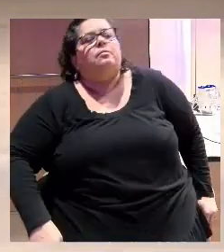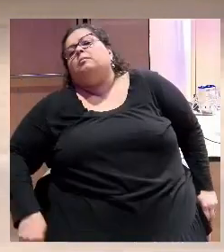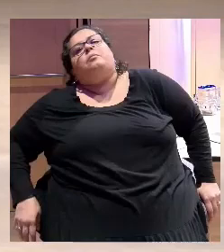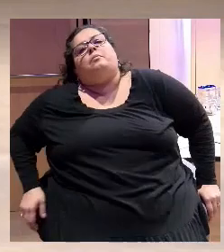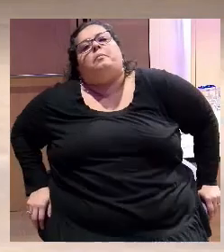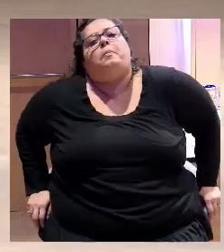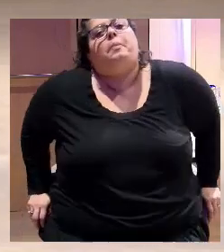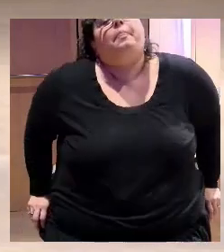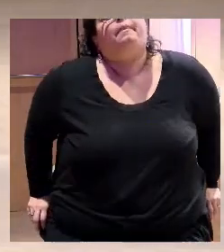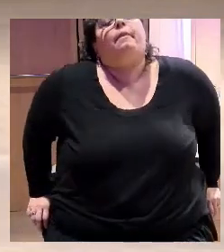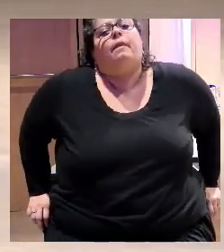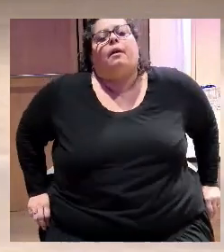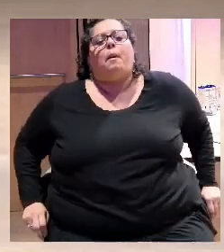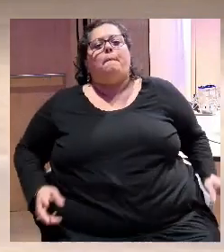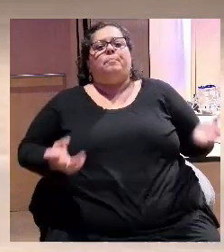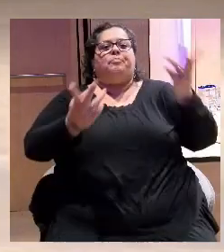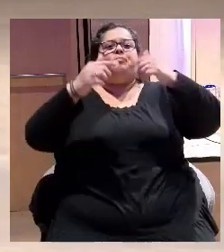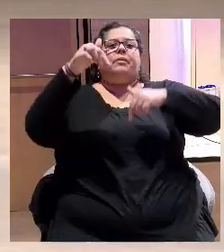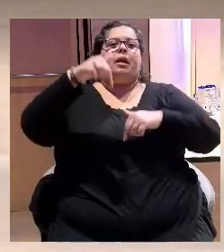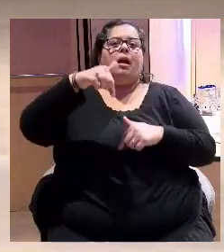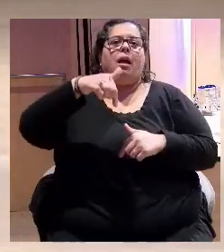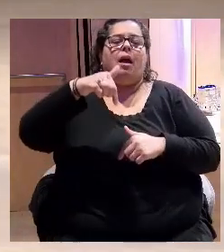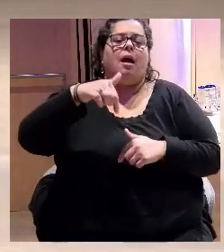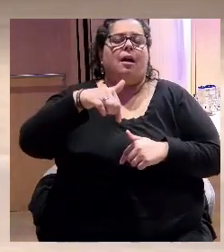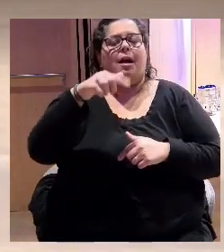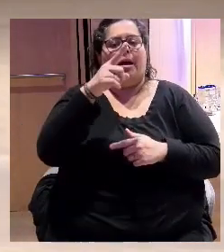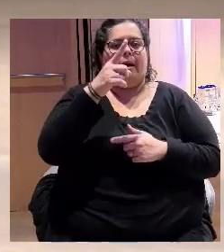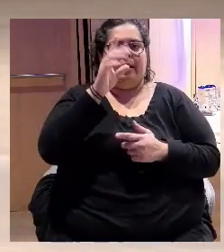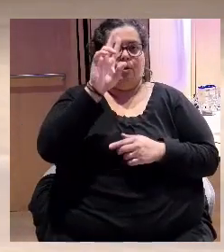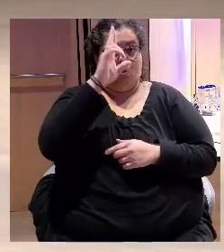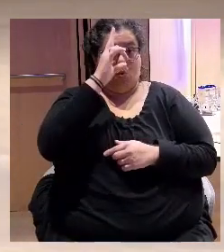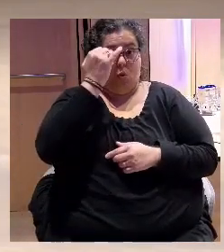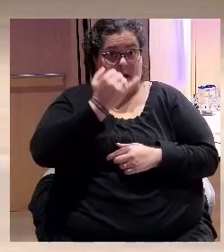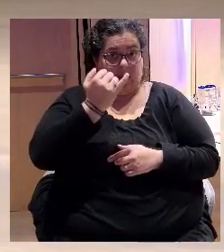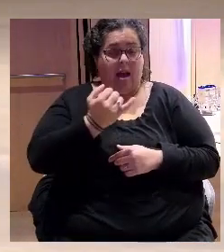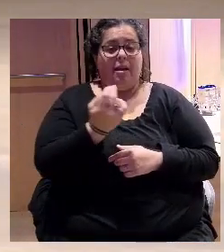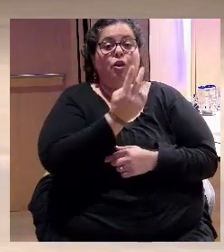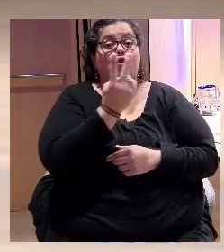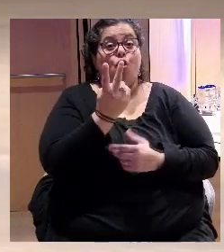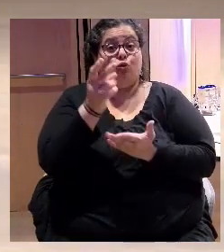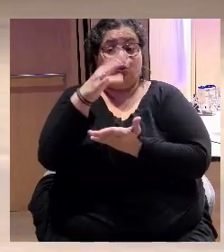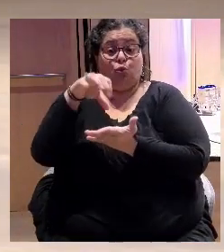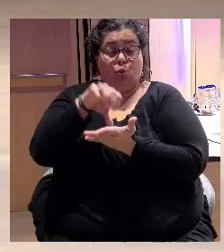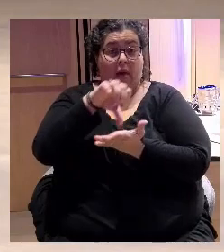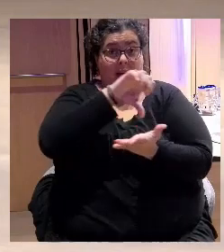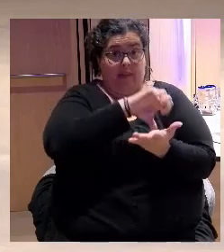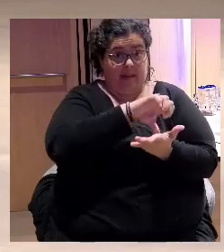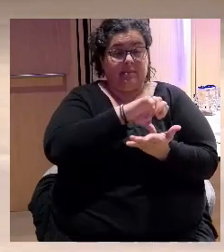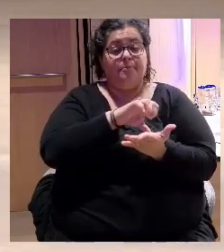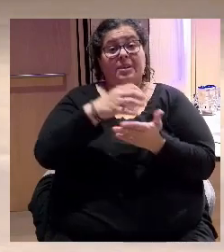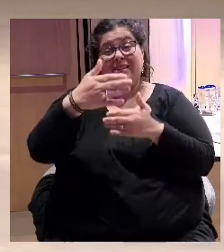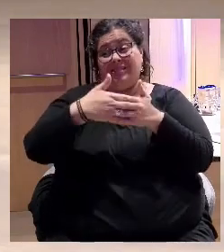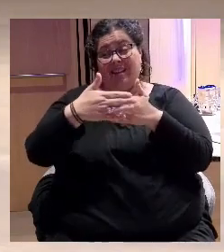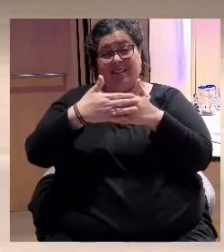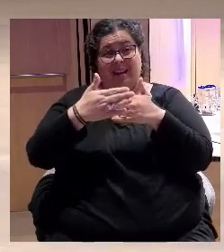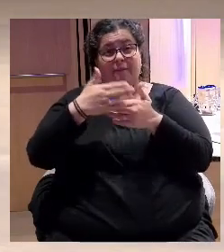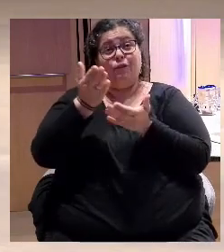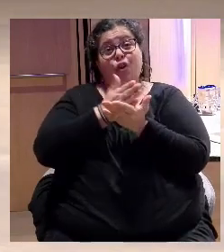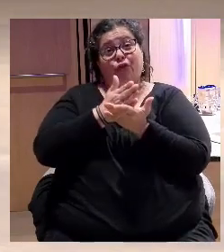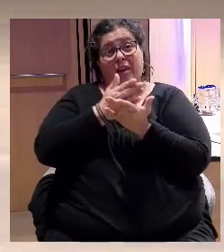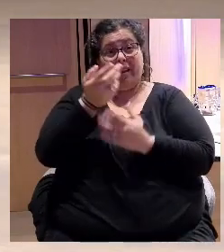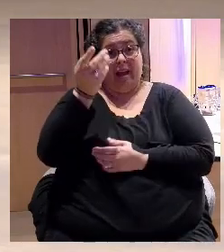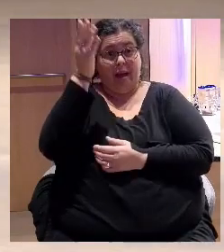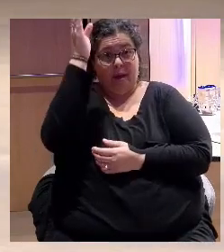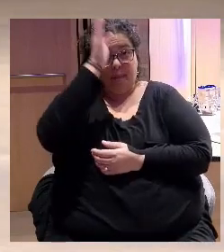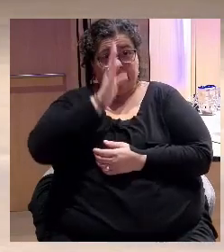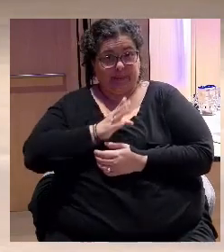2 ciudades acá, una que se llama Paso de los Libres y otra es Santana do Livramento, que son lugares donde la